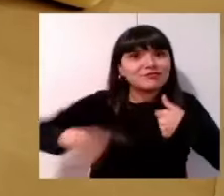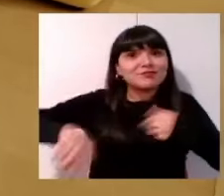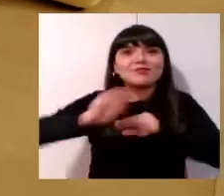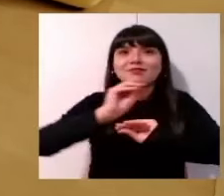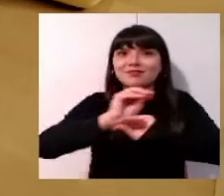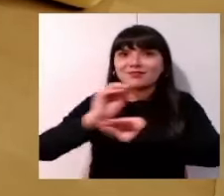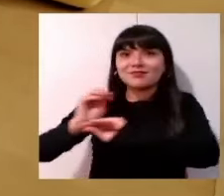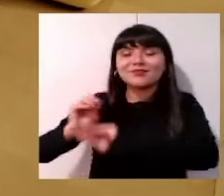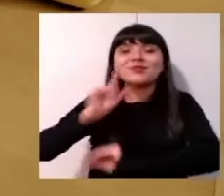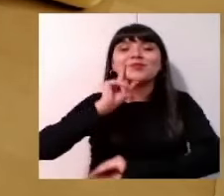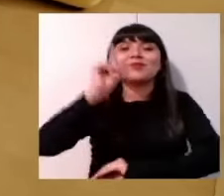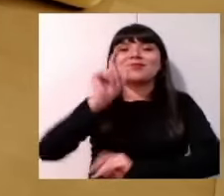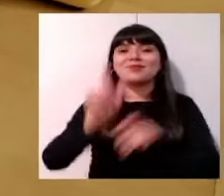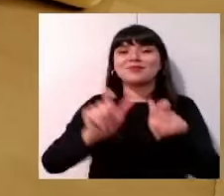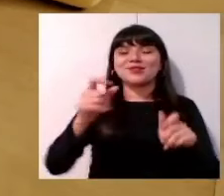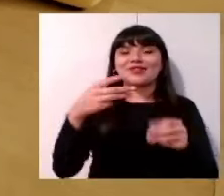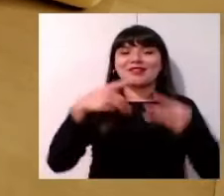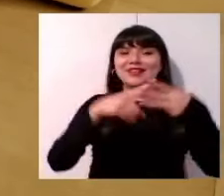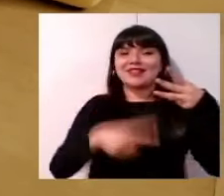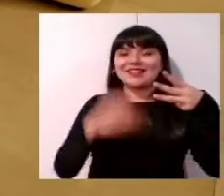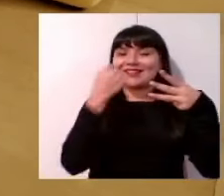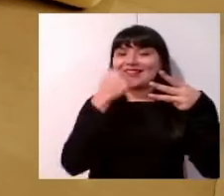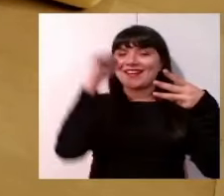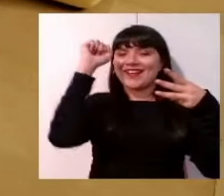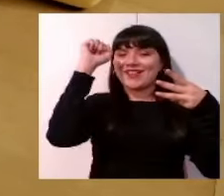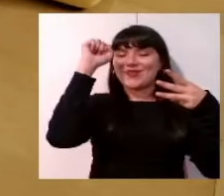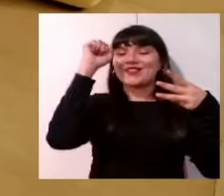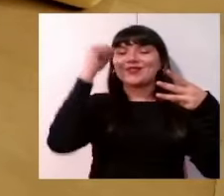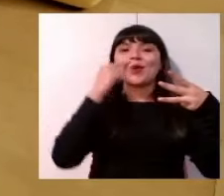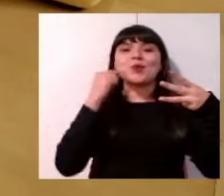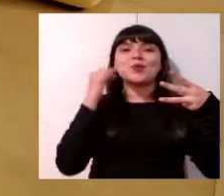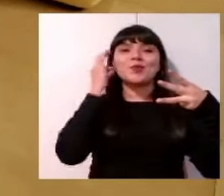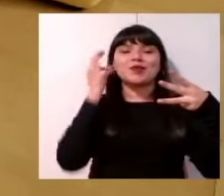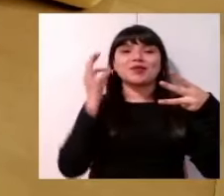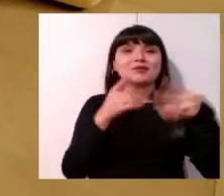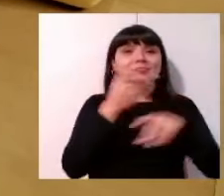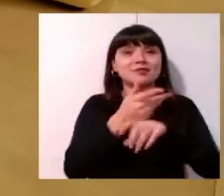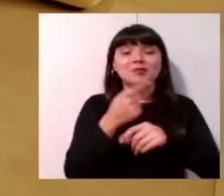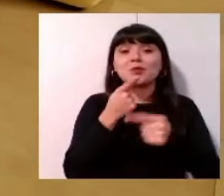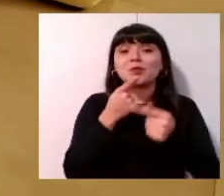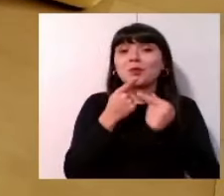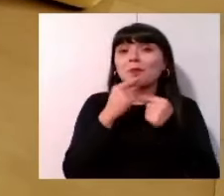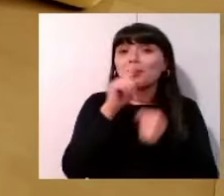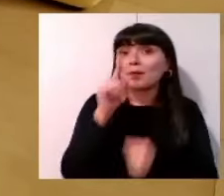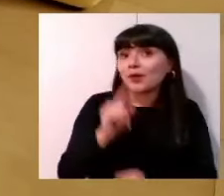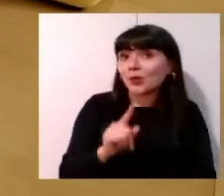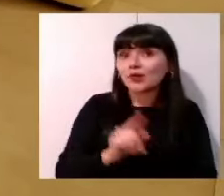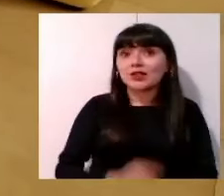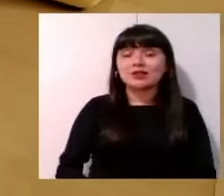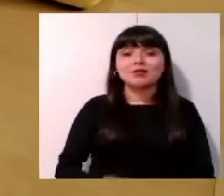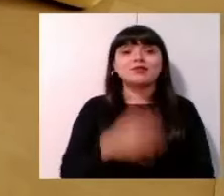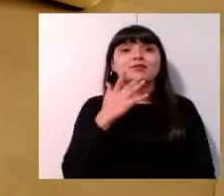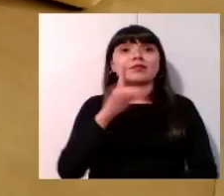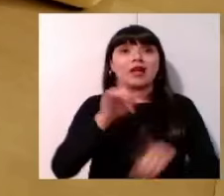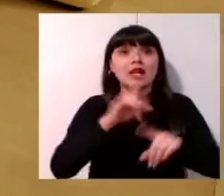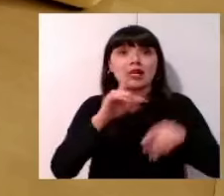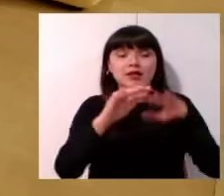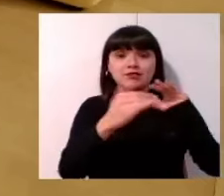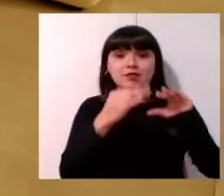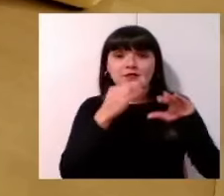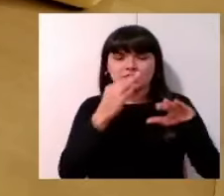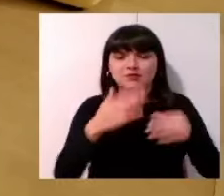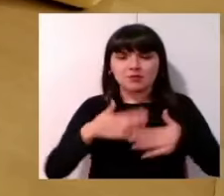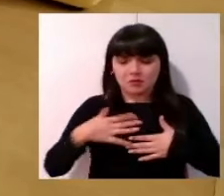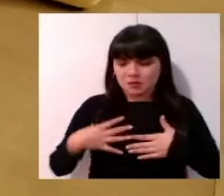los 3 ganadores o ganadoras. Vamos con las preguntas entonces, porque alguien dice: a mi hija le da miedo